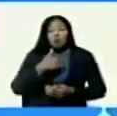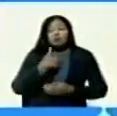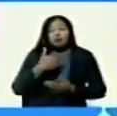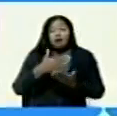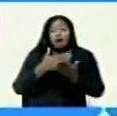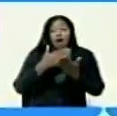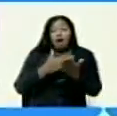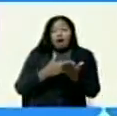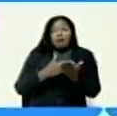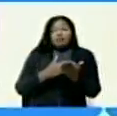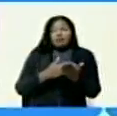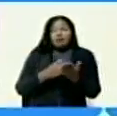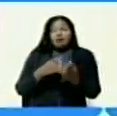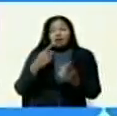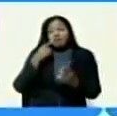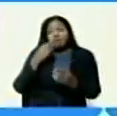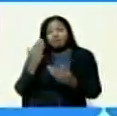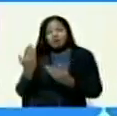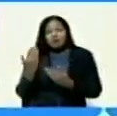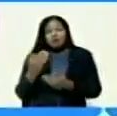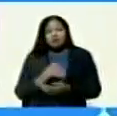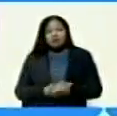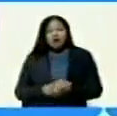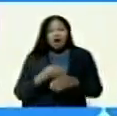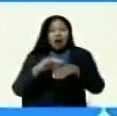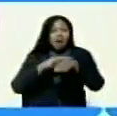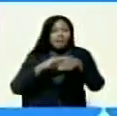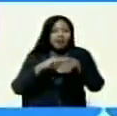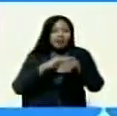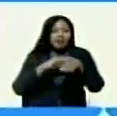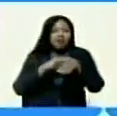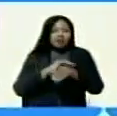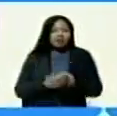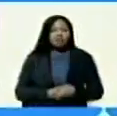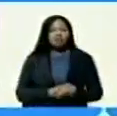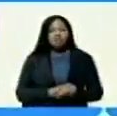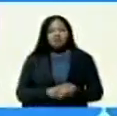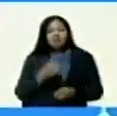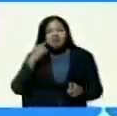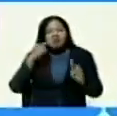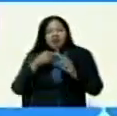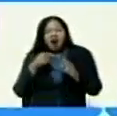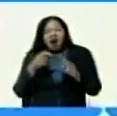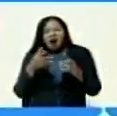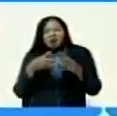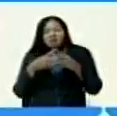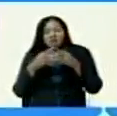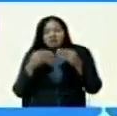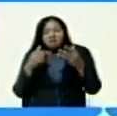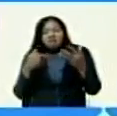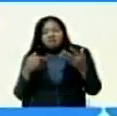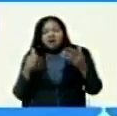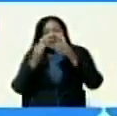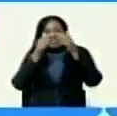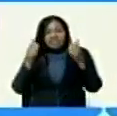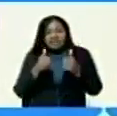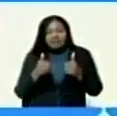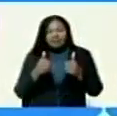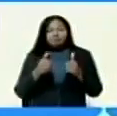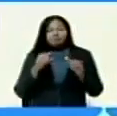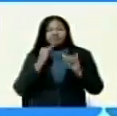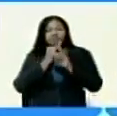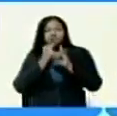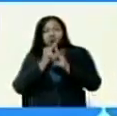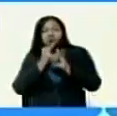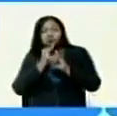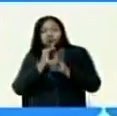antes de dar la palabra a la ministra, resaltar la vigorosidad del sistema informático del Banco de